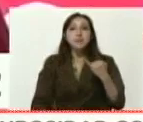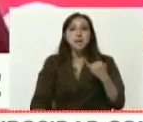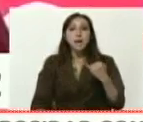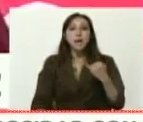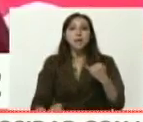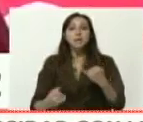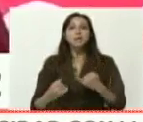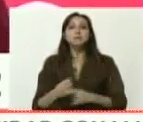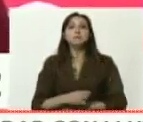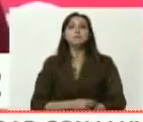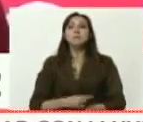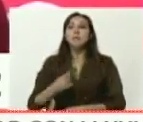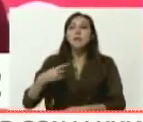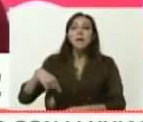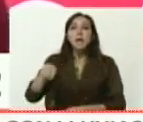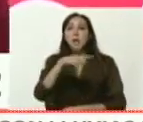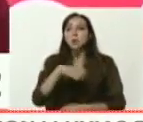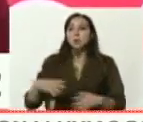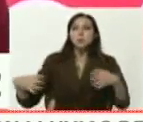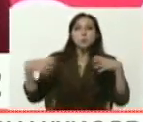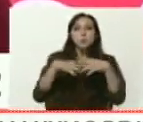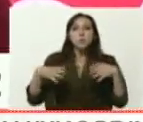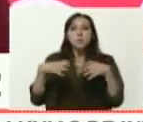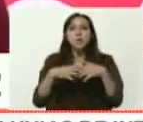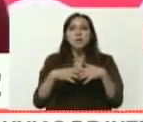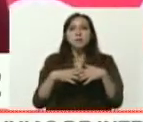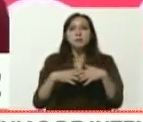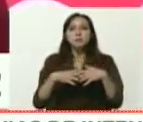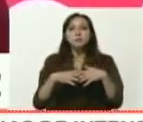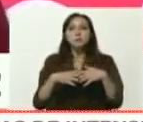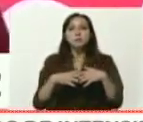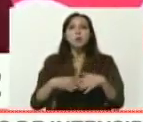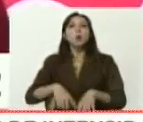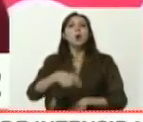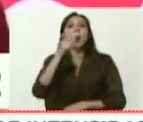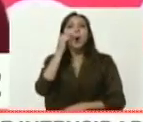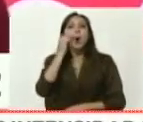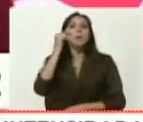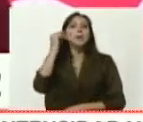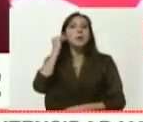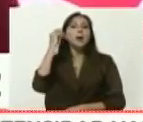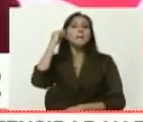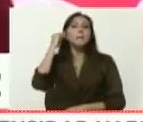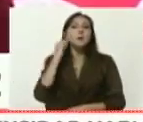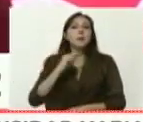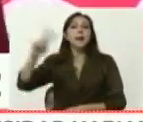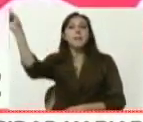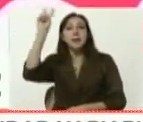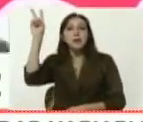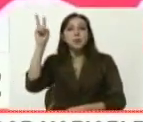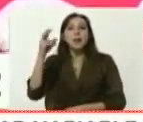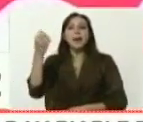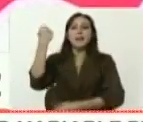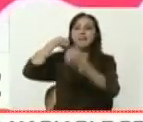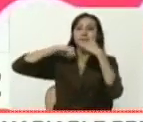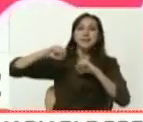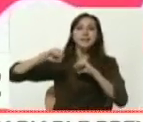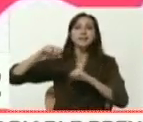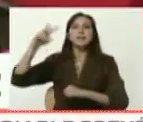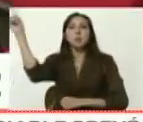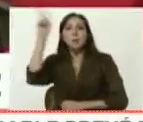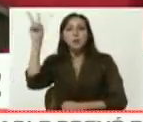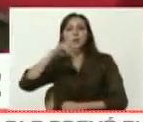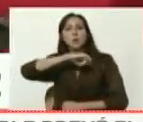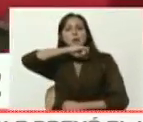un batallón de hombres y mujeres bolivarianas defendiendo las banderas